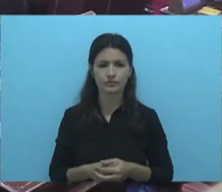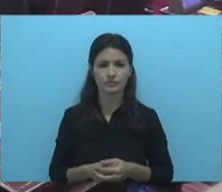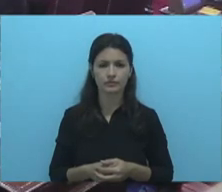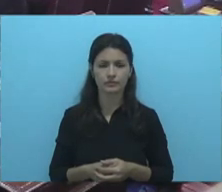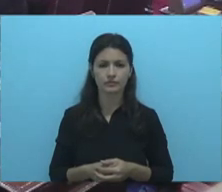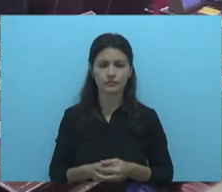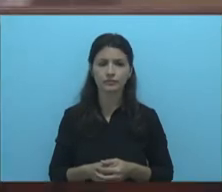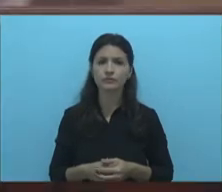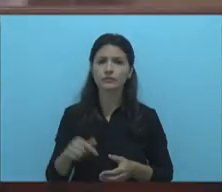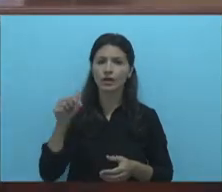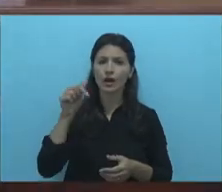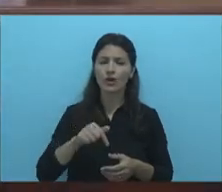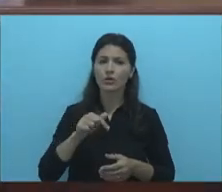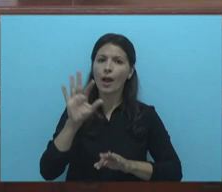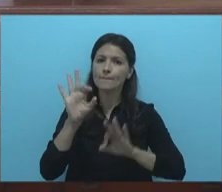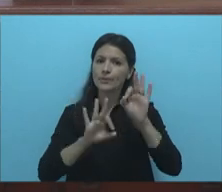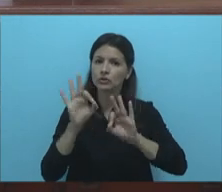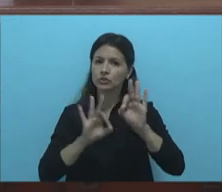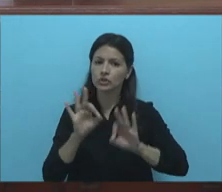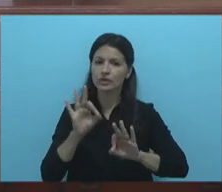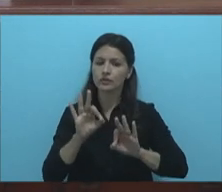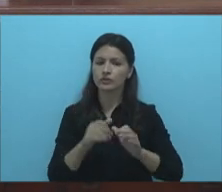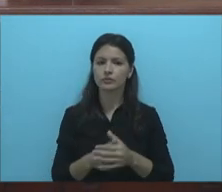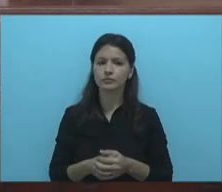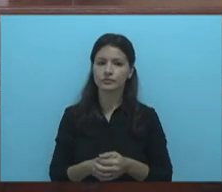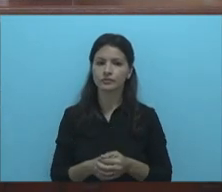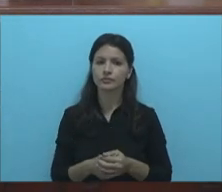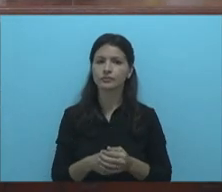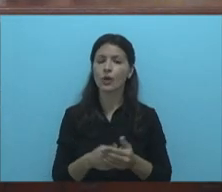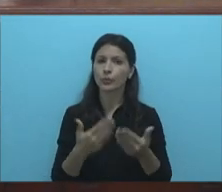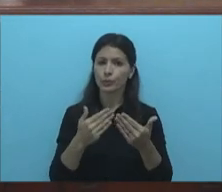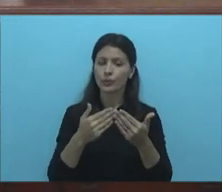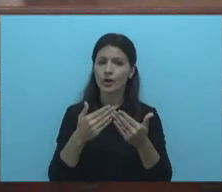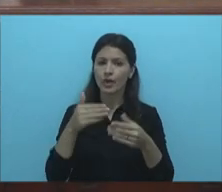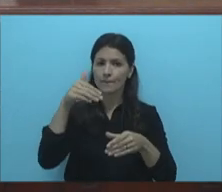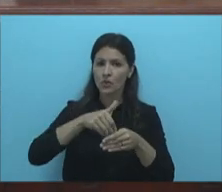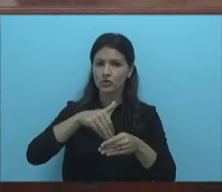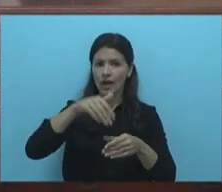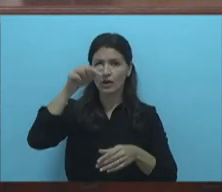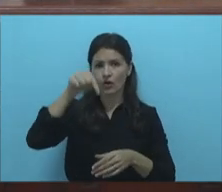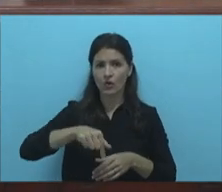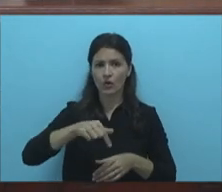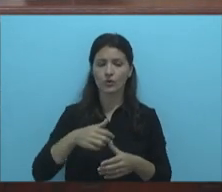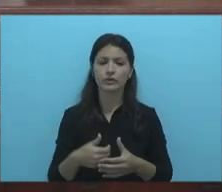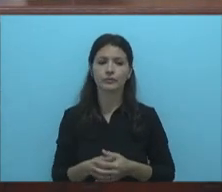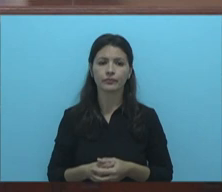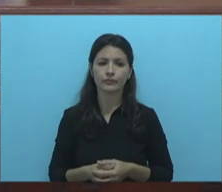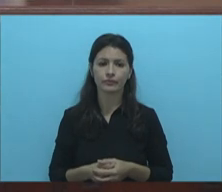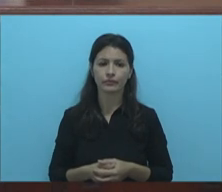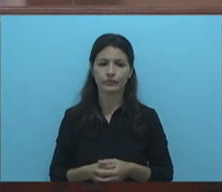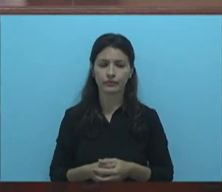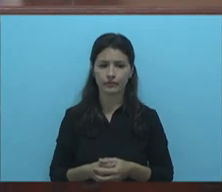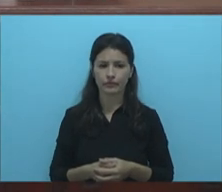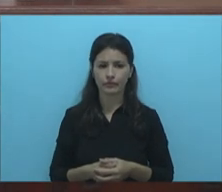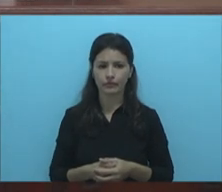Corresponde ahora tratar los proyectos que tienen preferencias acordadas para la sesión del día de la fecha y que han